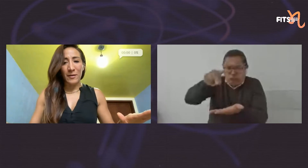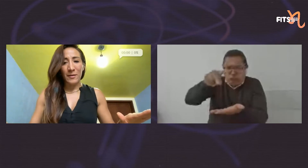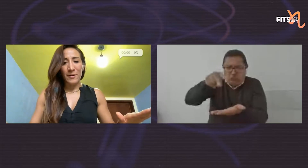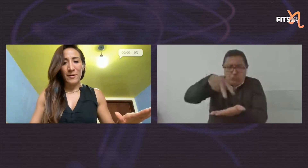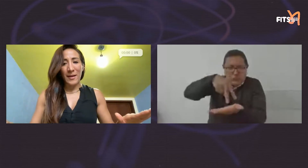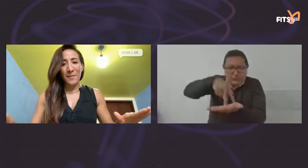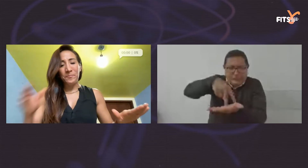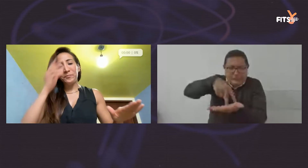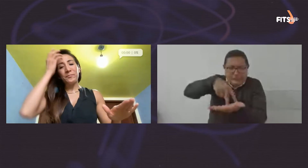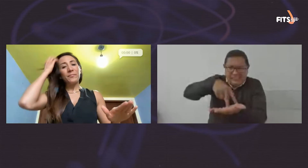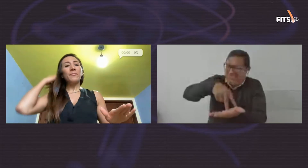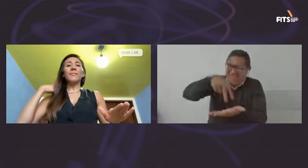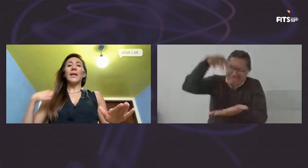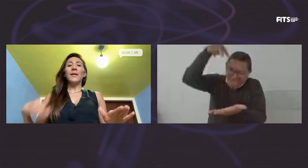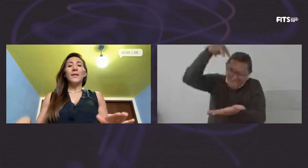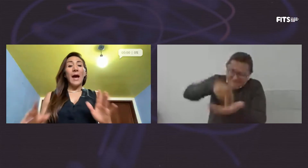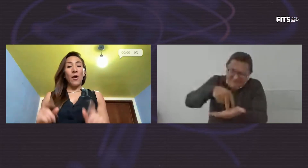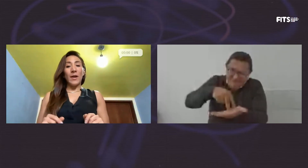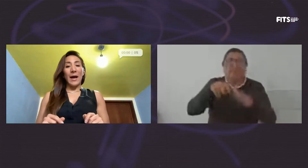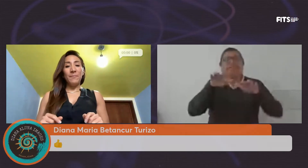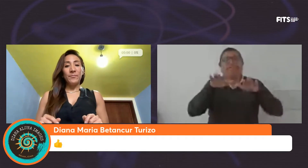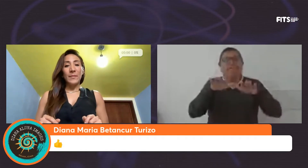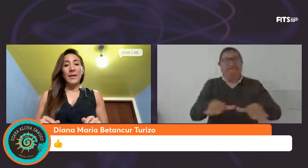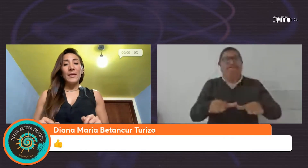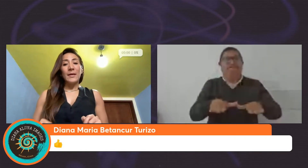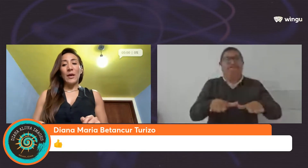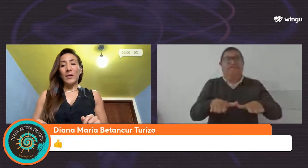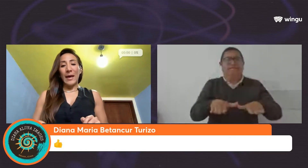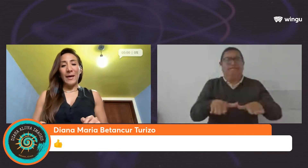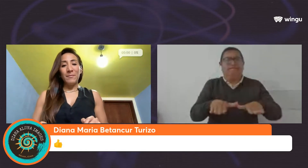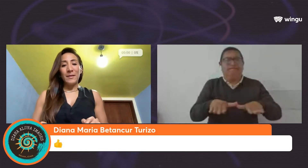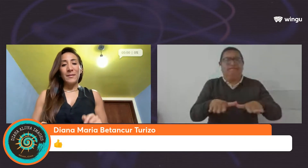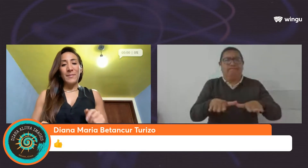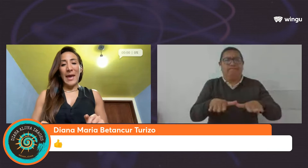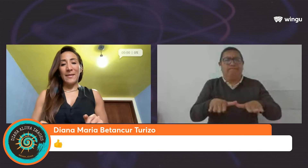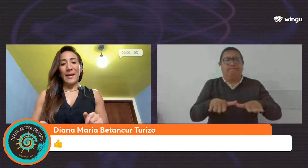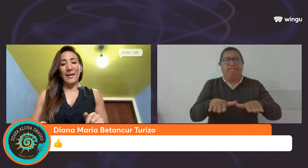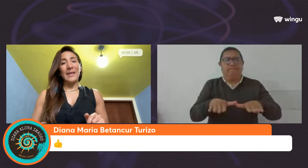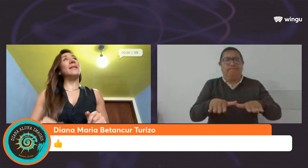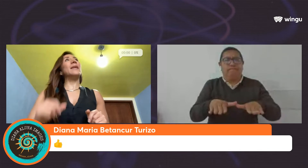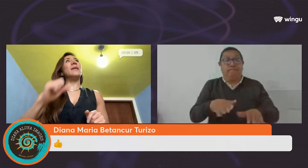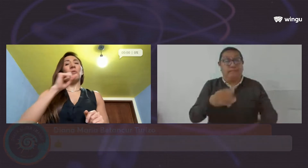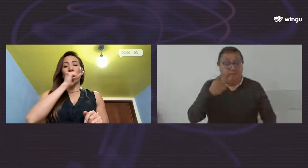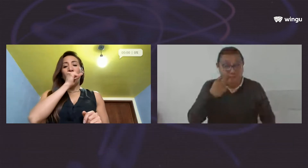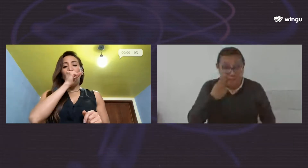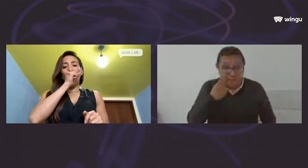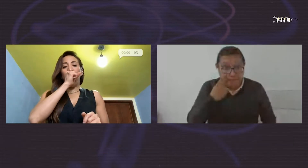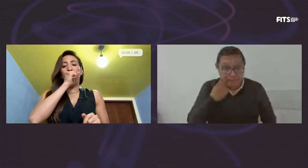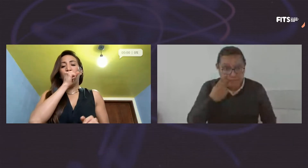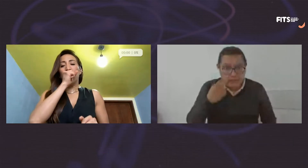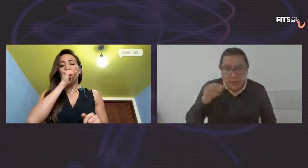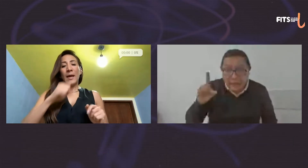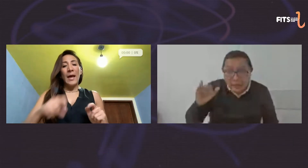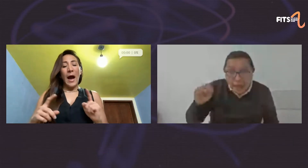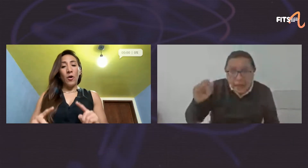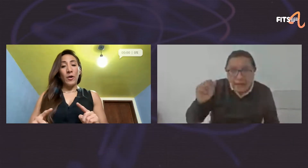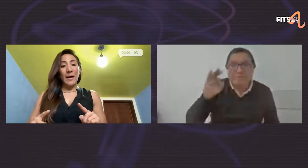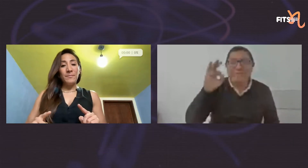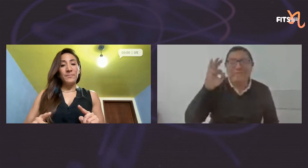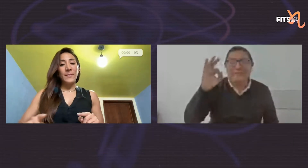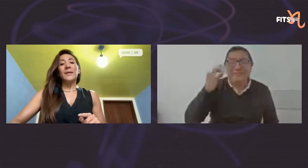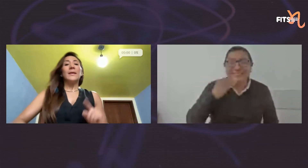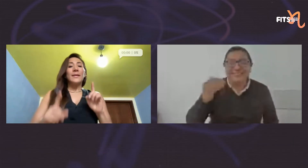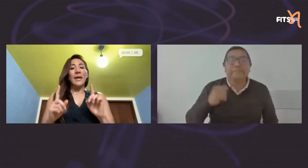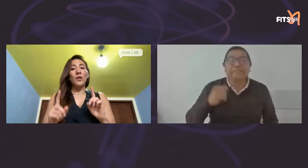hacer. ¿Sí? Ahora, quiero que, bien, Diana, ya te leímos.